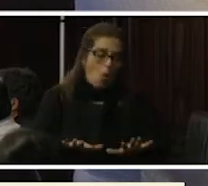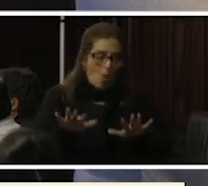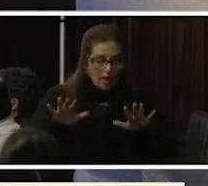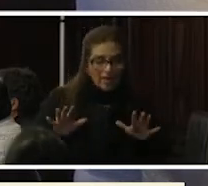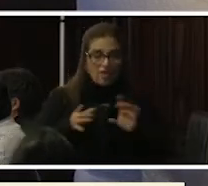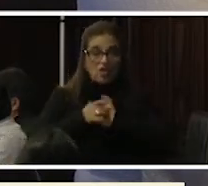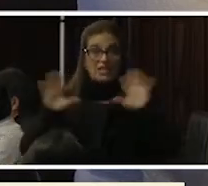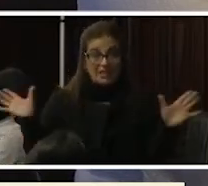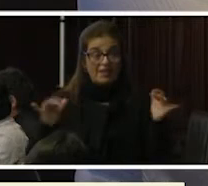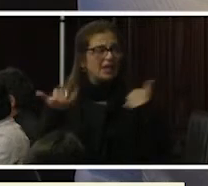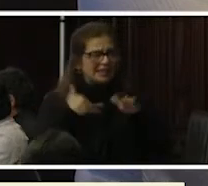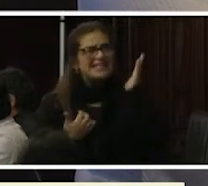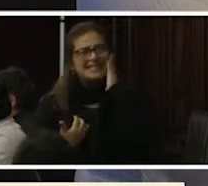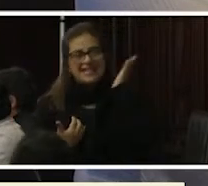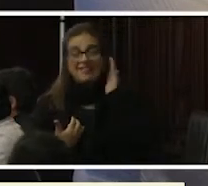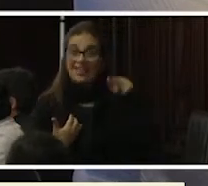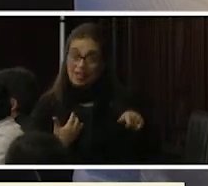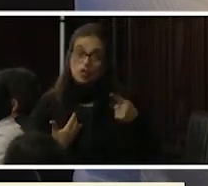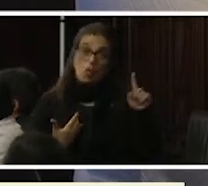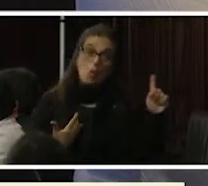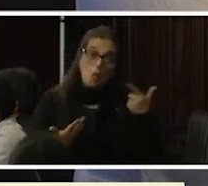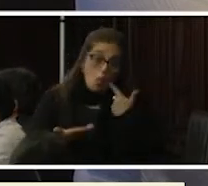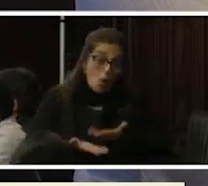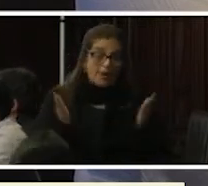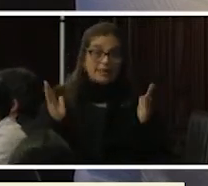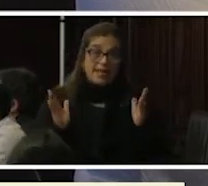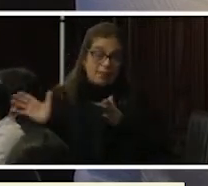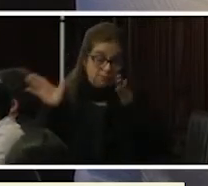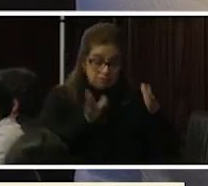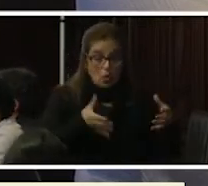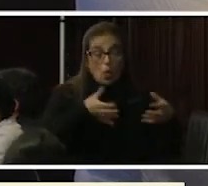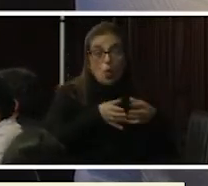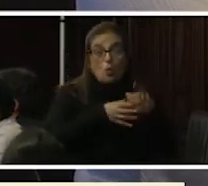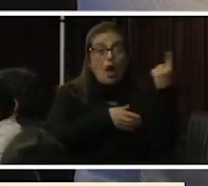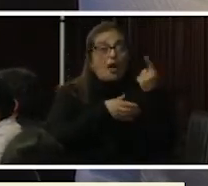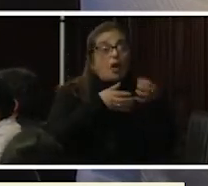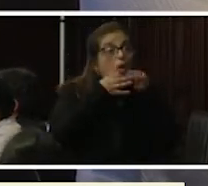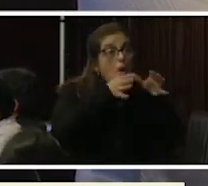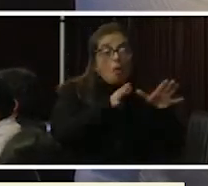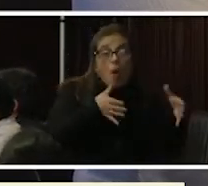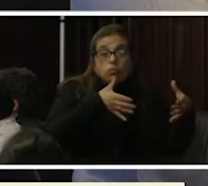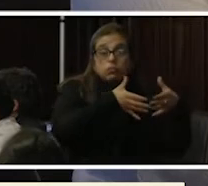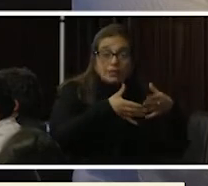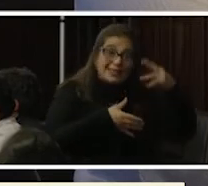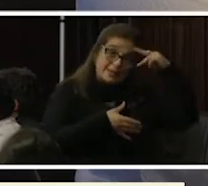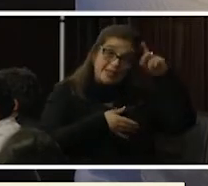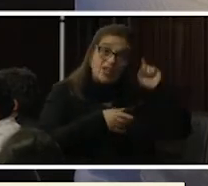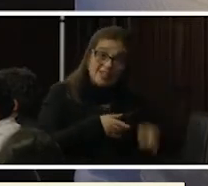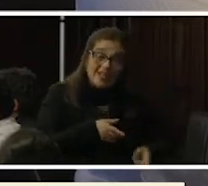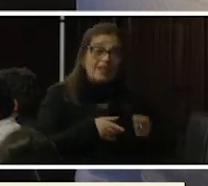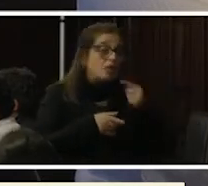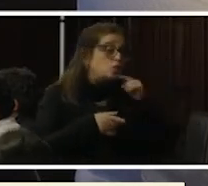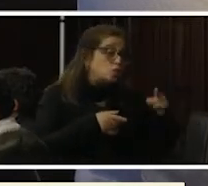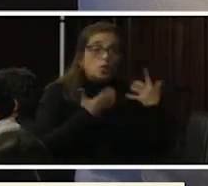e informado, derecho que se distingue de una parte para los pueblos en aislamiento, en donde debe respetarse su decisión de